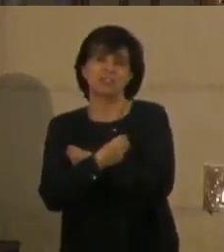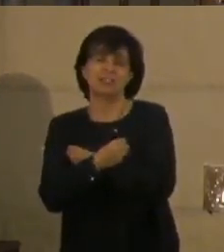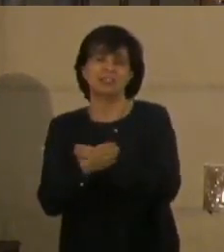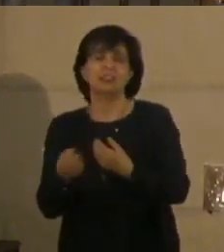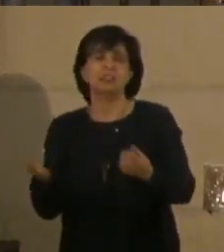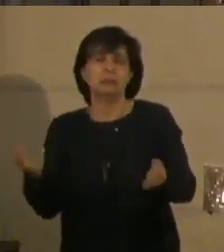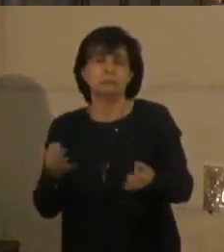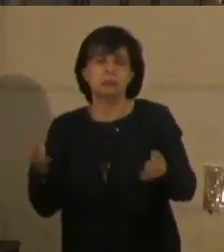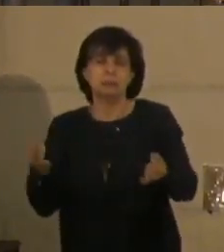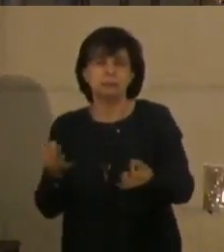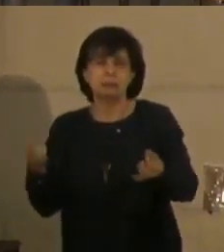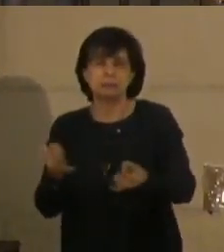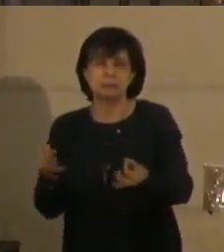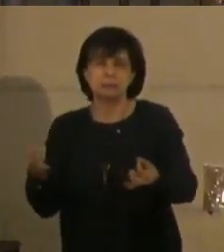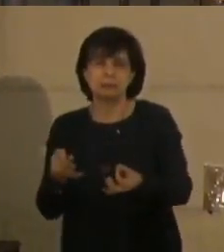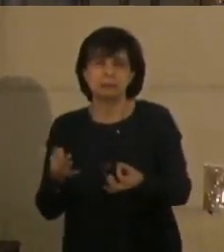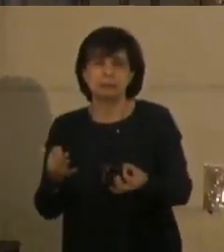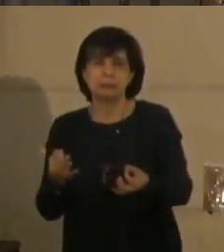sucedido?